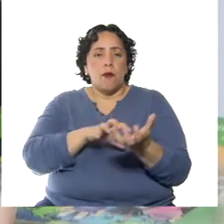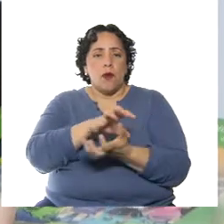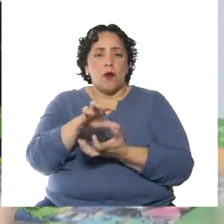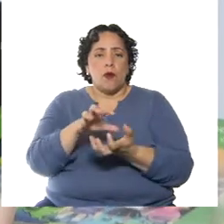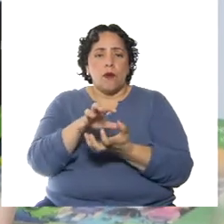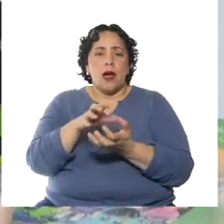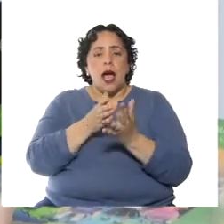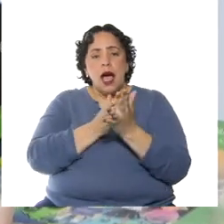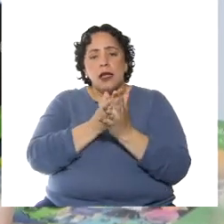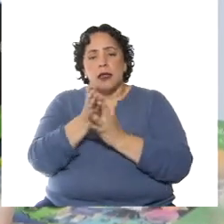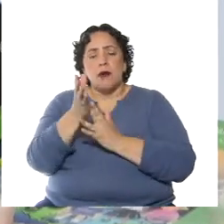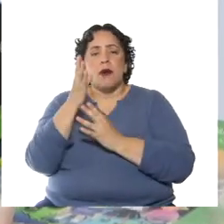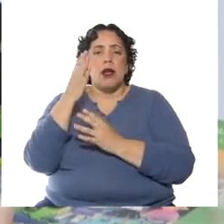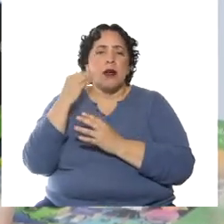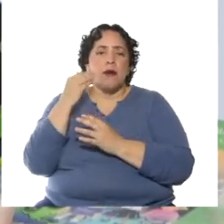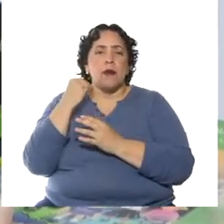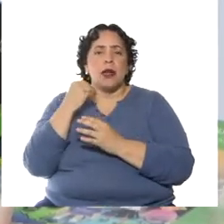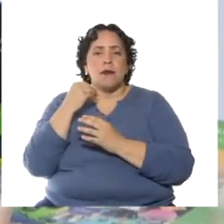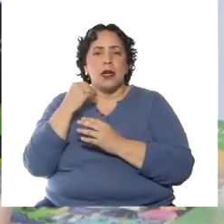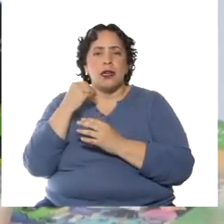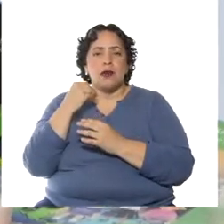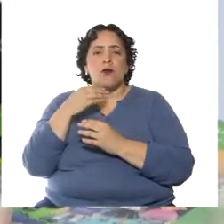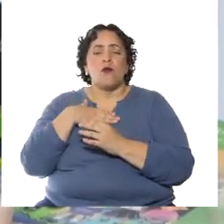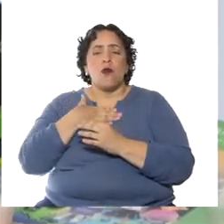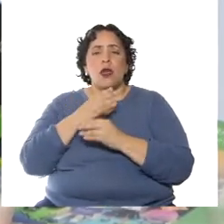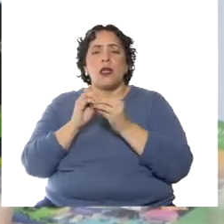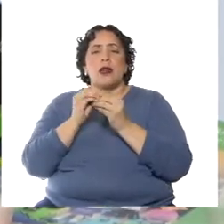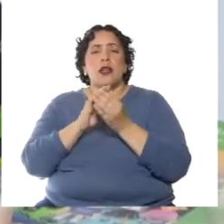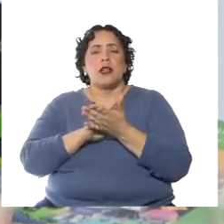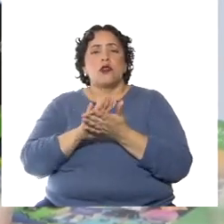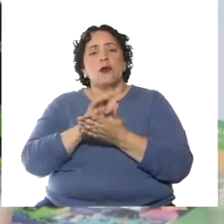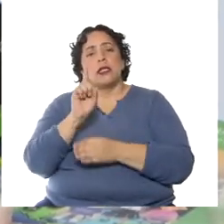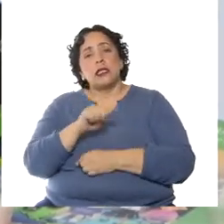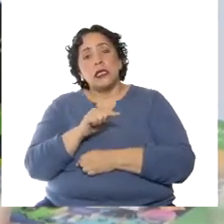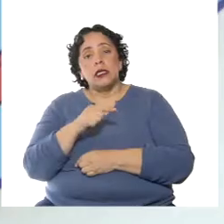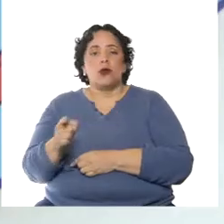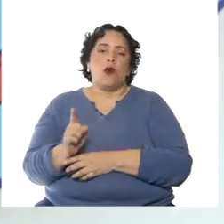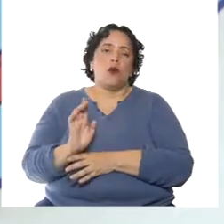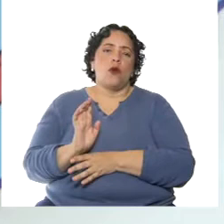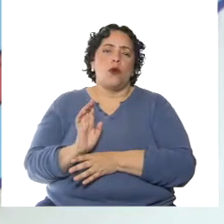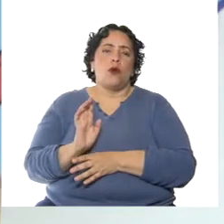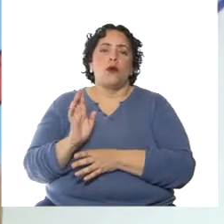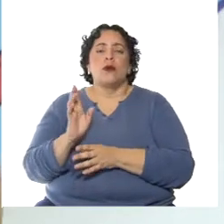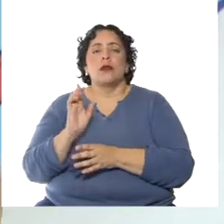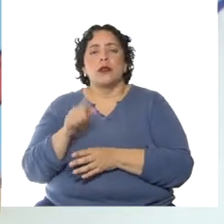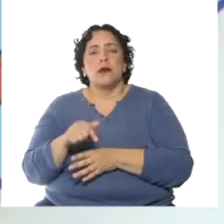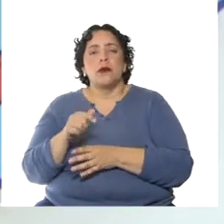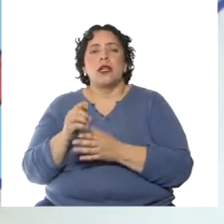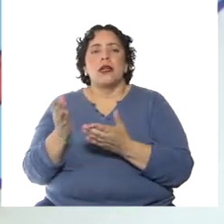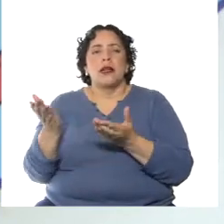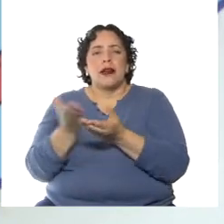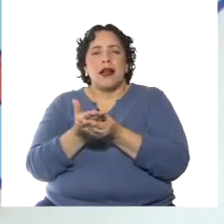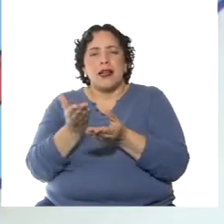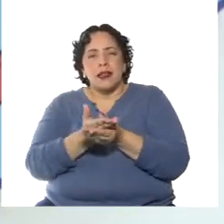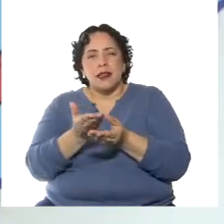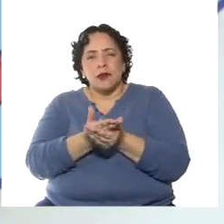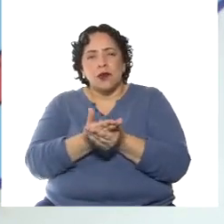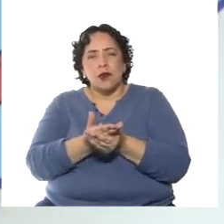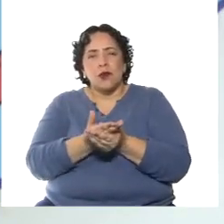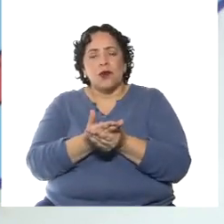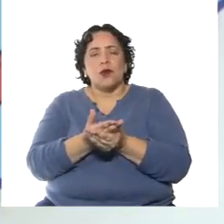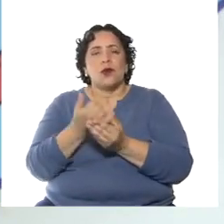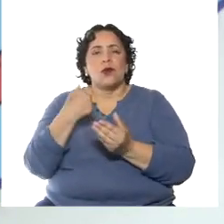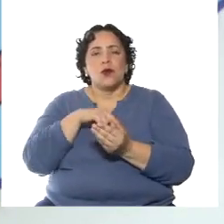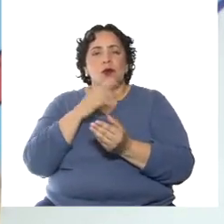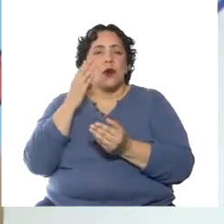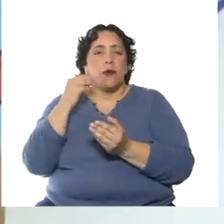a través de esas experimentaciones, la podemos resolver o no. Por supuesto que sí. Y tenemos el registro y análisis de datos, que durante la